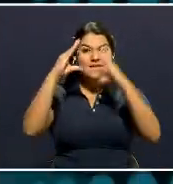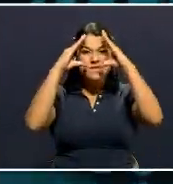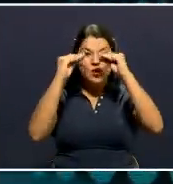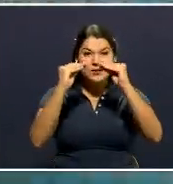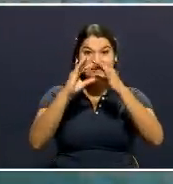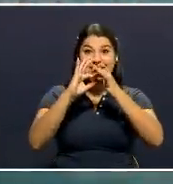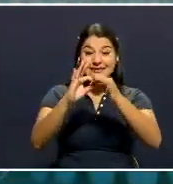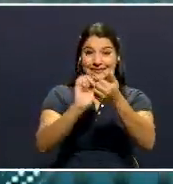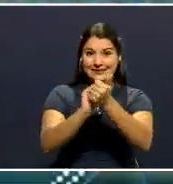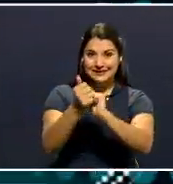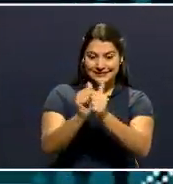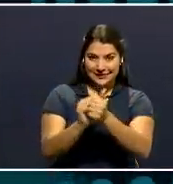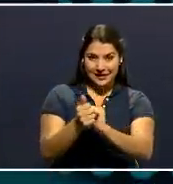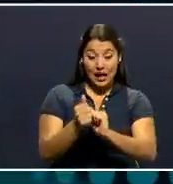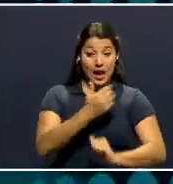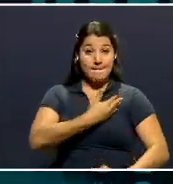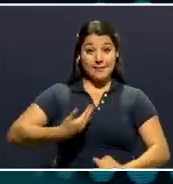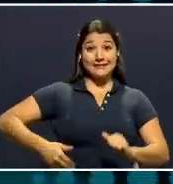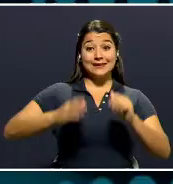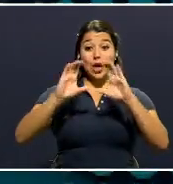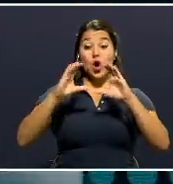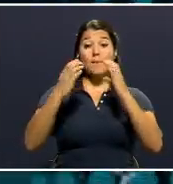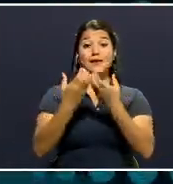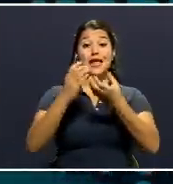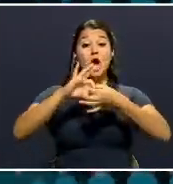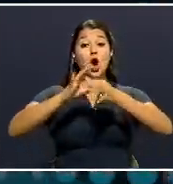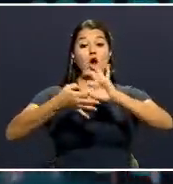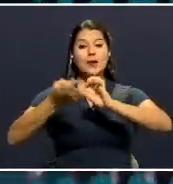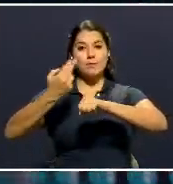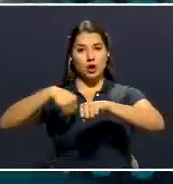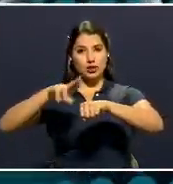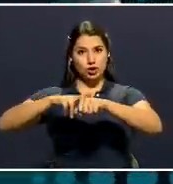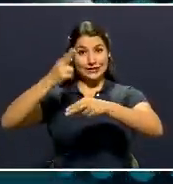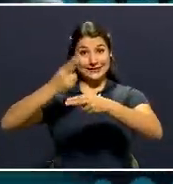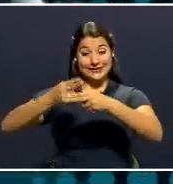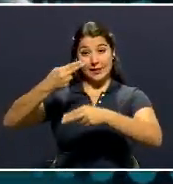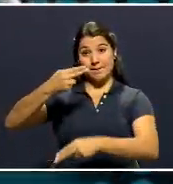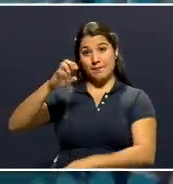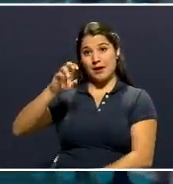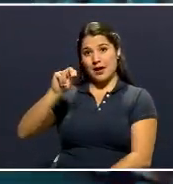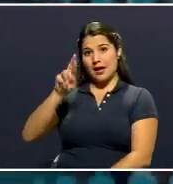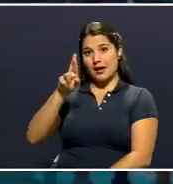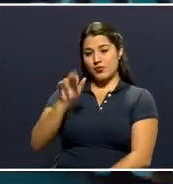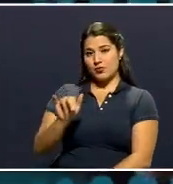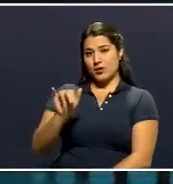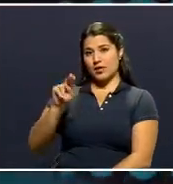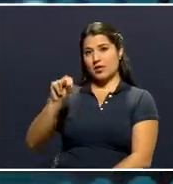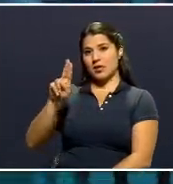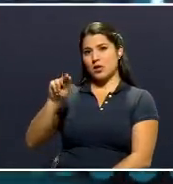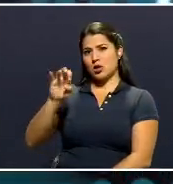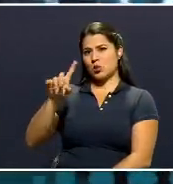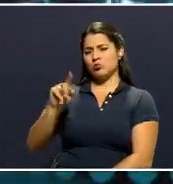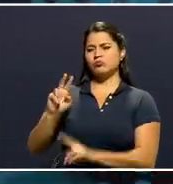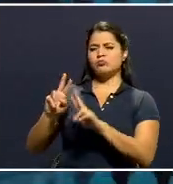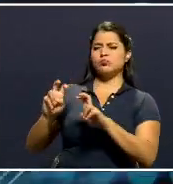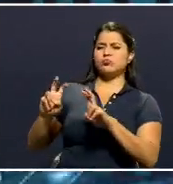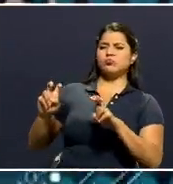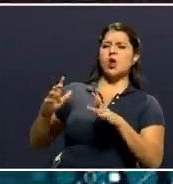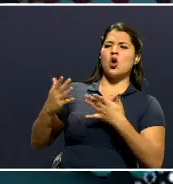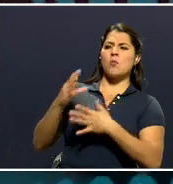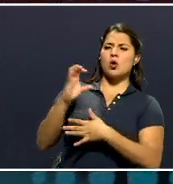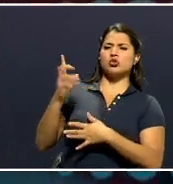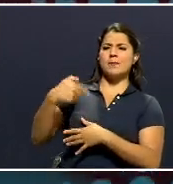deportiva, el presidente del Comité Olímpico Nacional, Henry Núñez, analiza las perspectivas de Costa Rica en